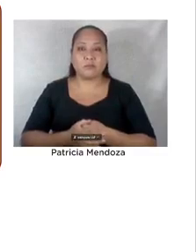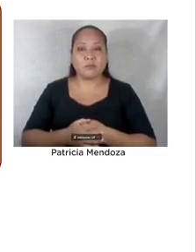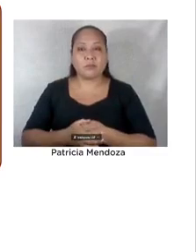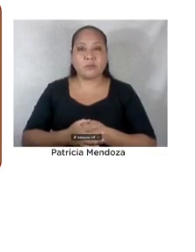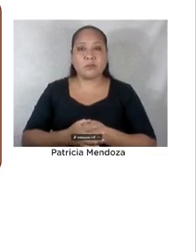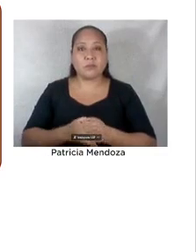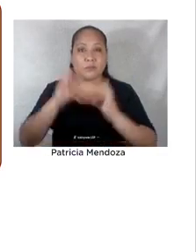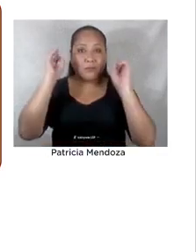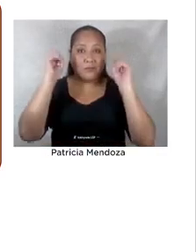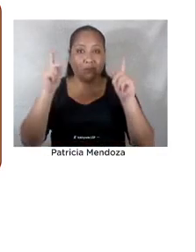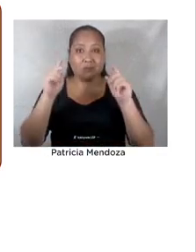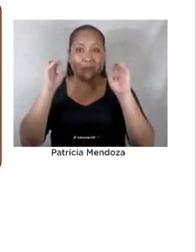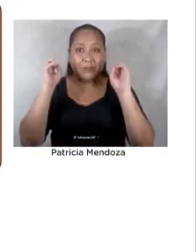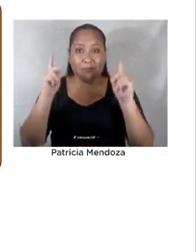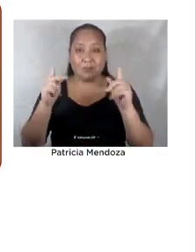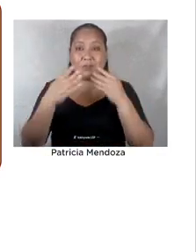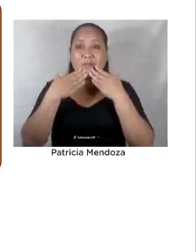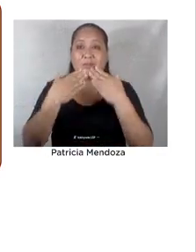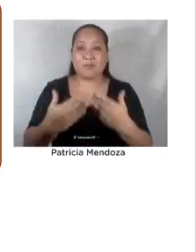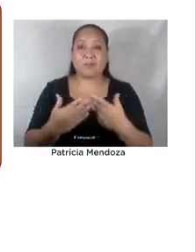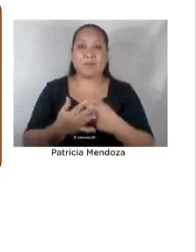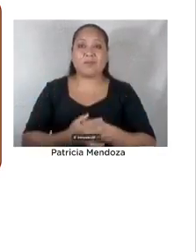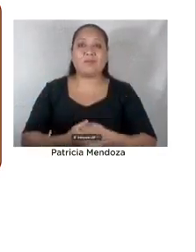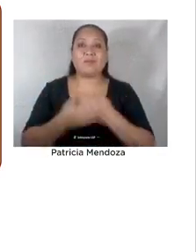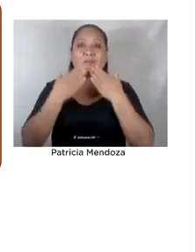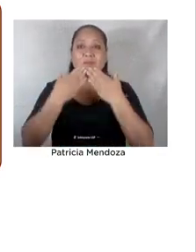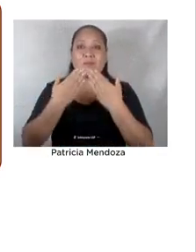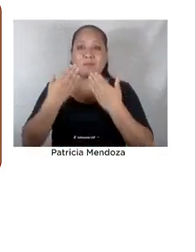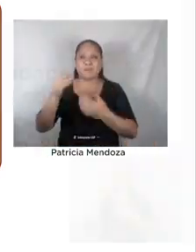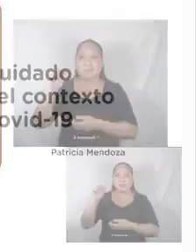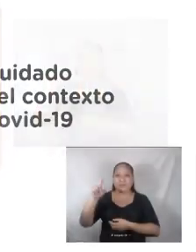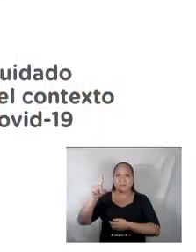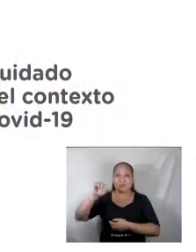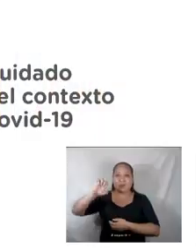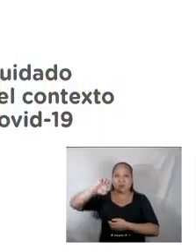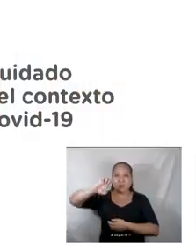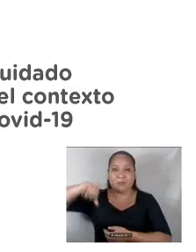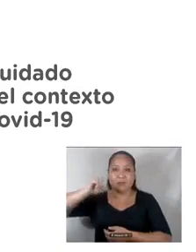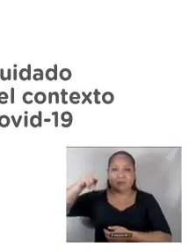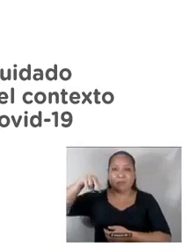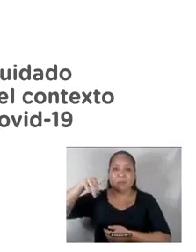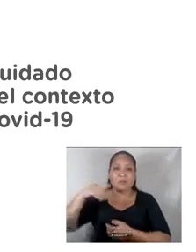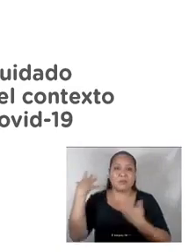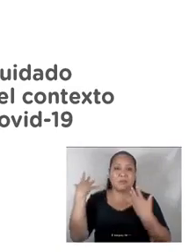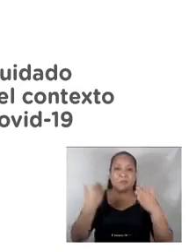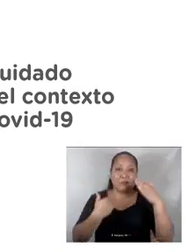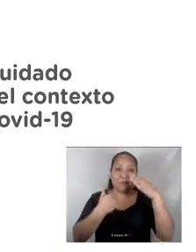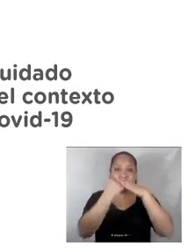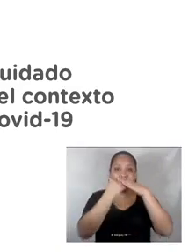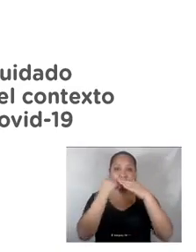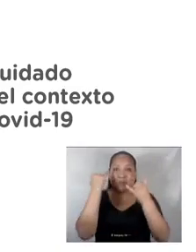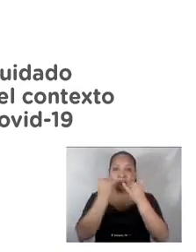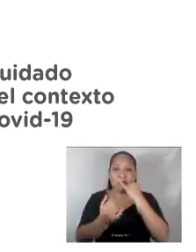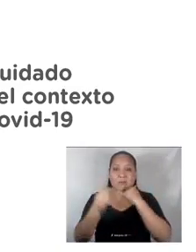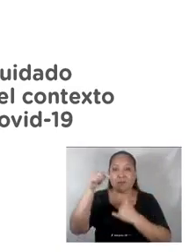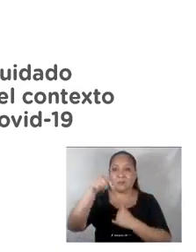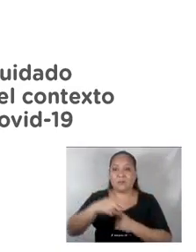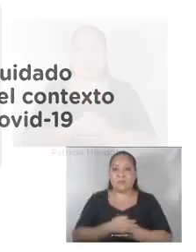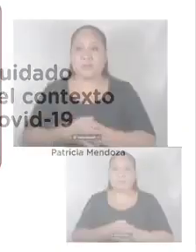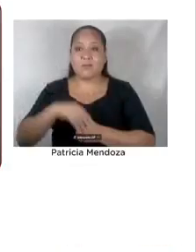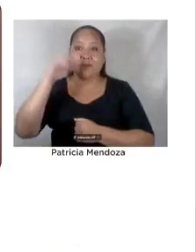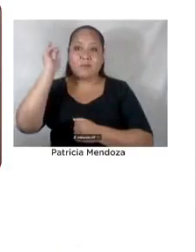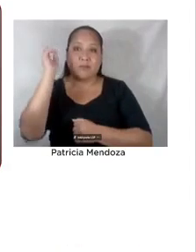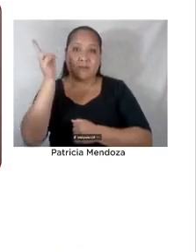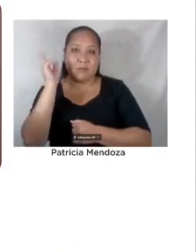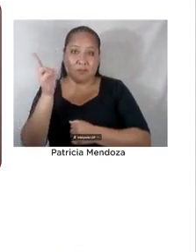Muy bien, gracias Alejandra. De esta manera estamos llegando ya al final de este Docente